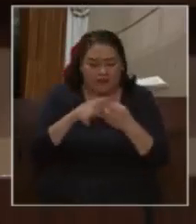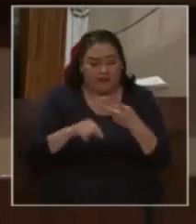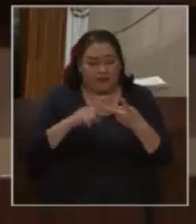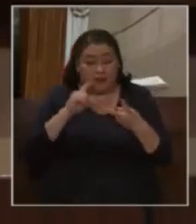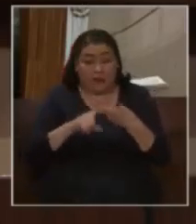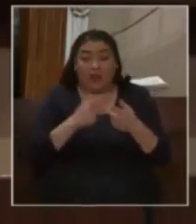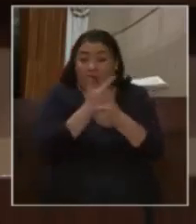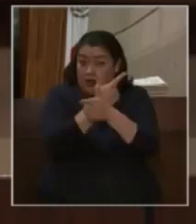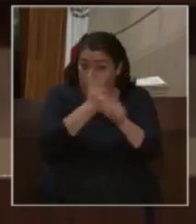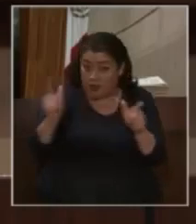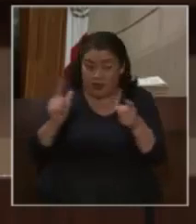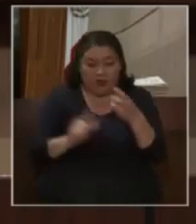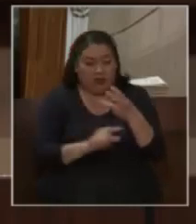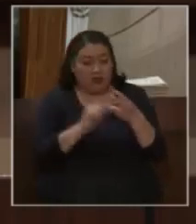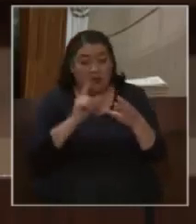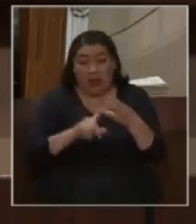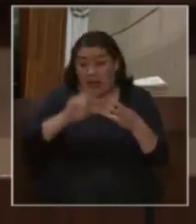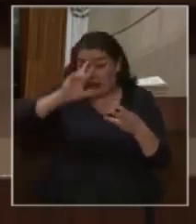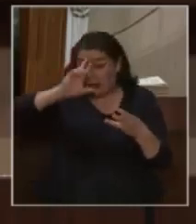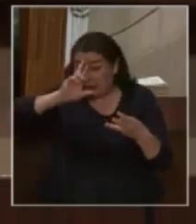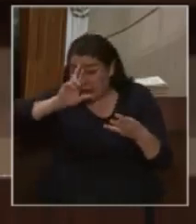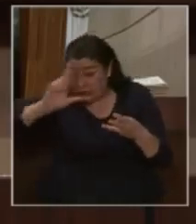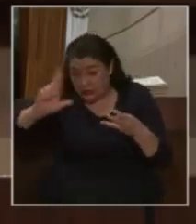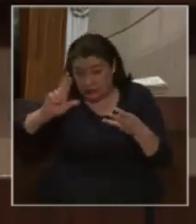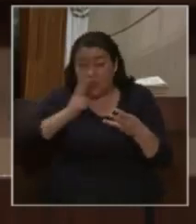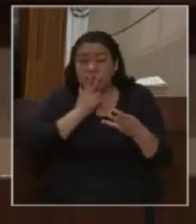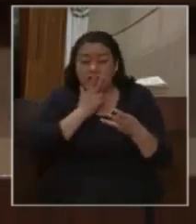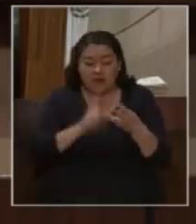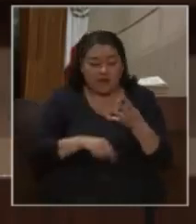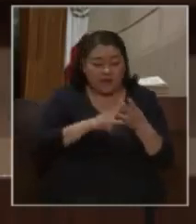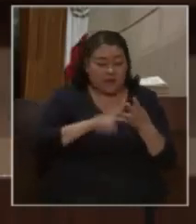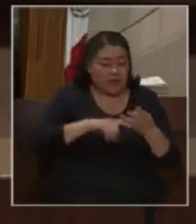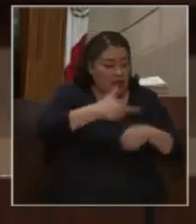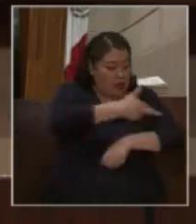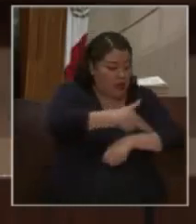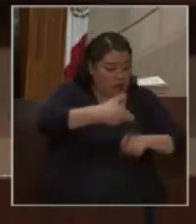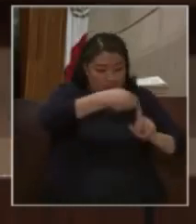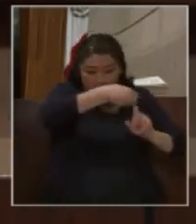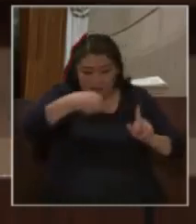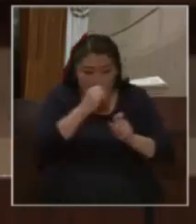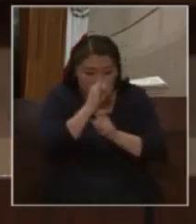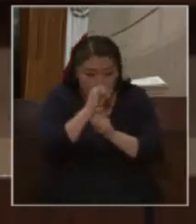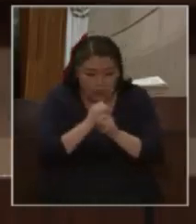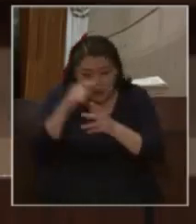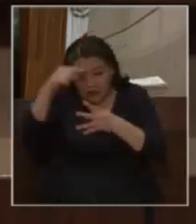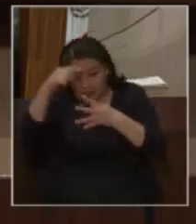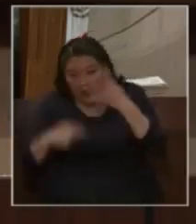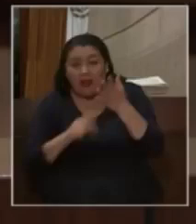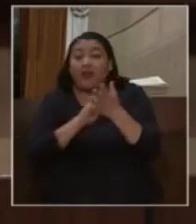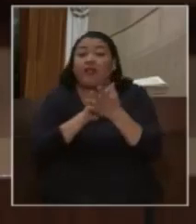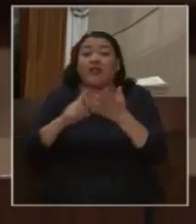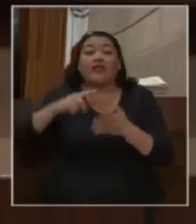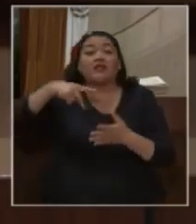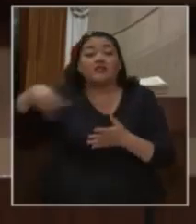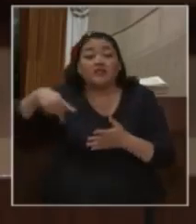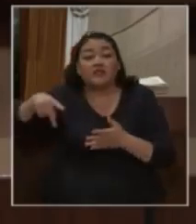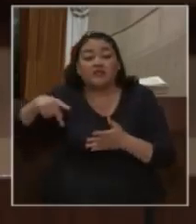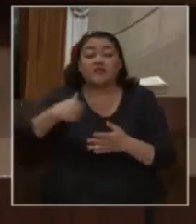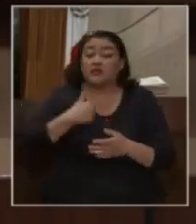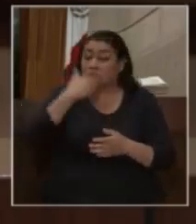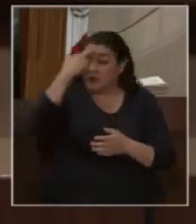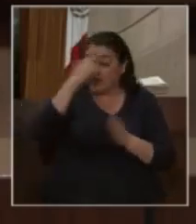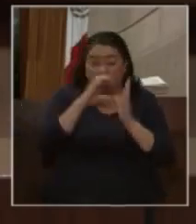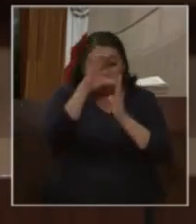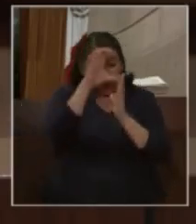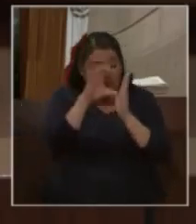libertad, la dignidad humana y el debido proceso, por lo que tanto la Constitución Política de los Estados Unidos Mexicanos,